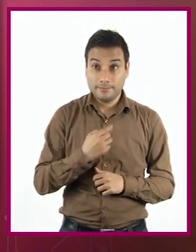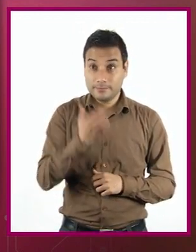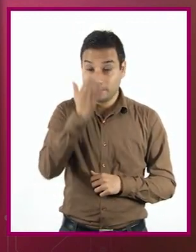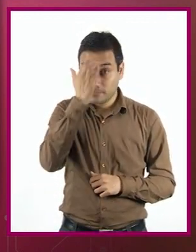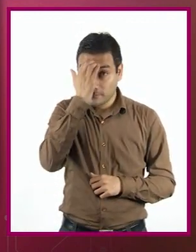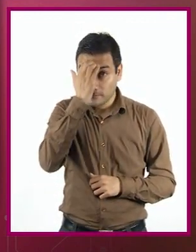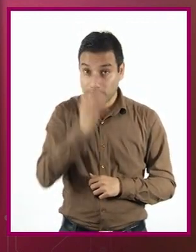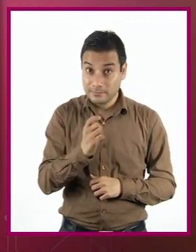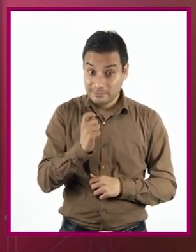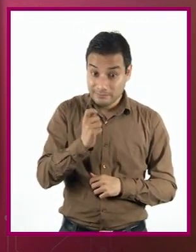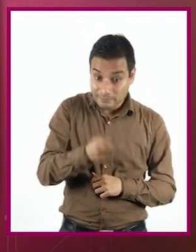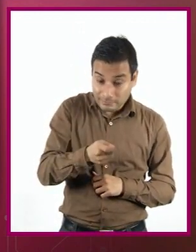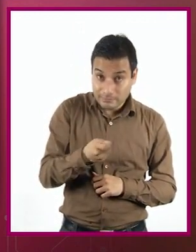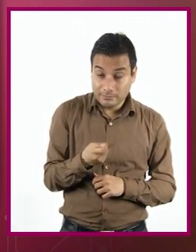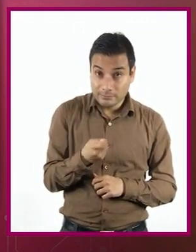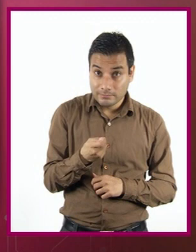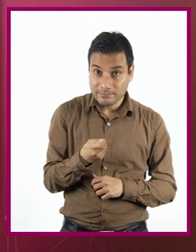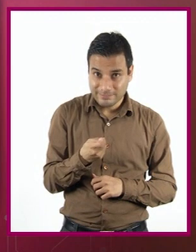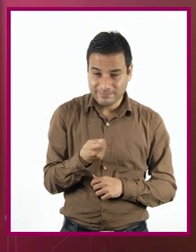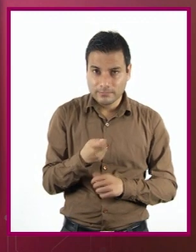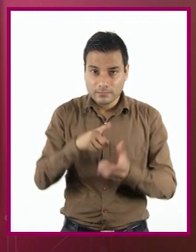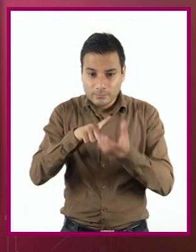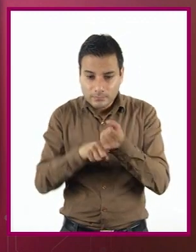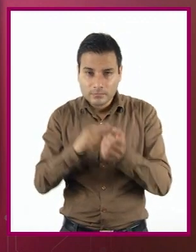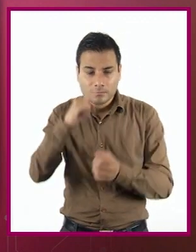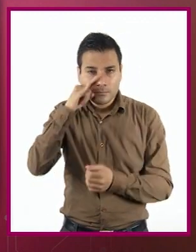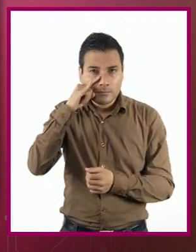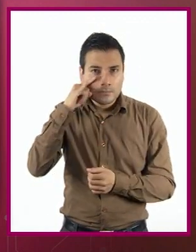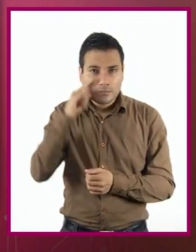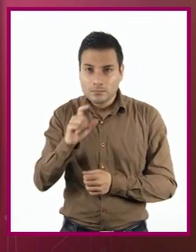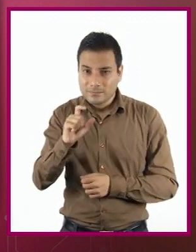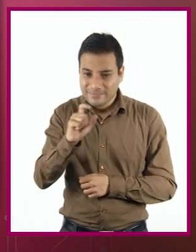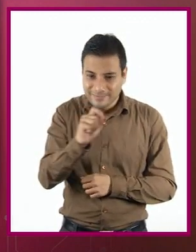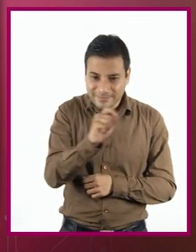beneficios que proporcionan las comunidades microbianas